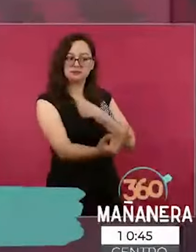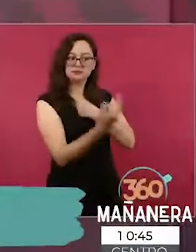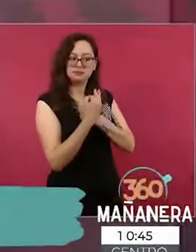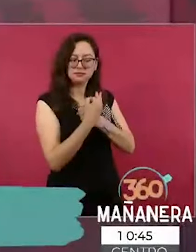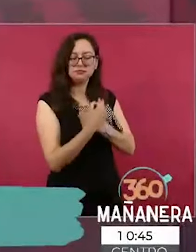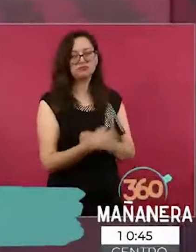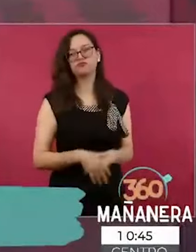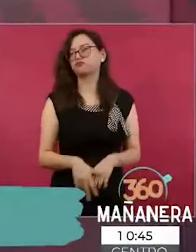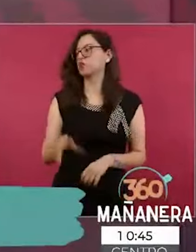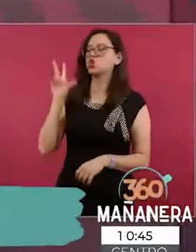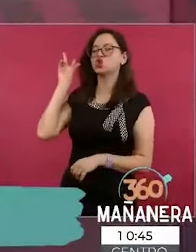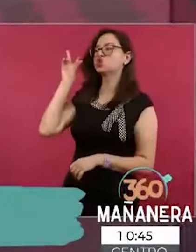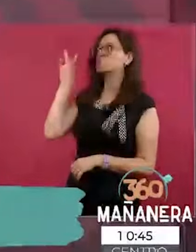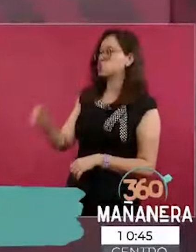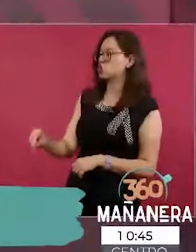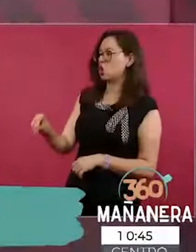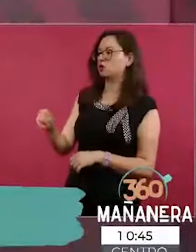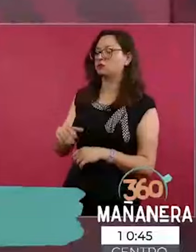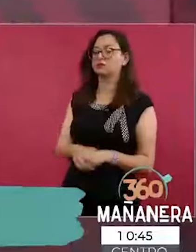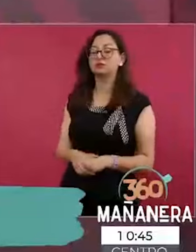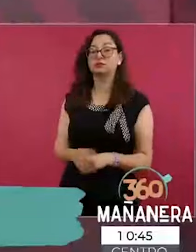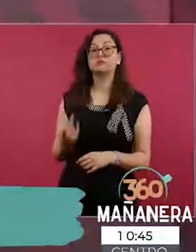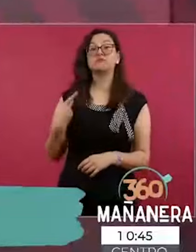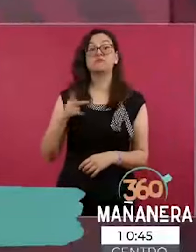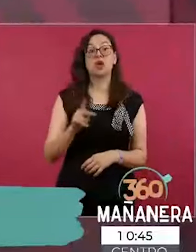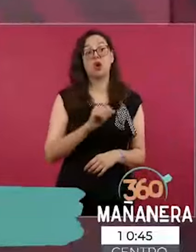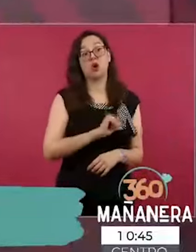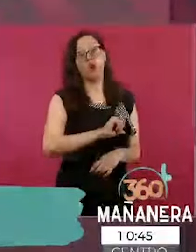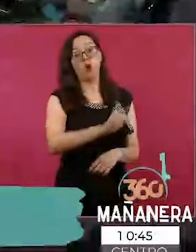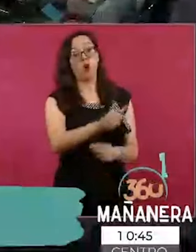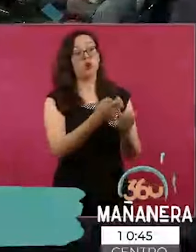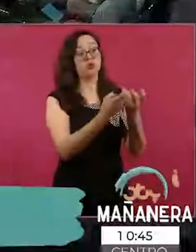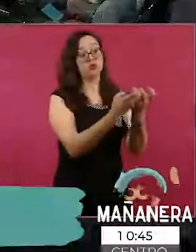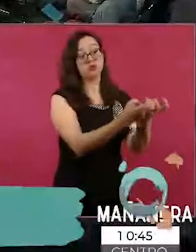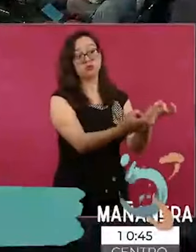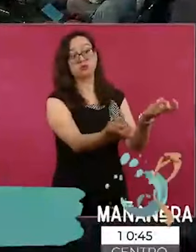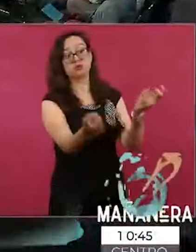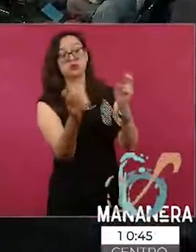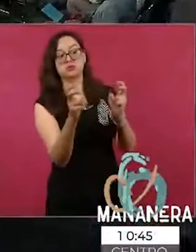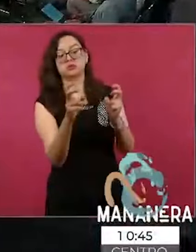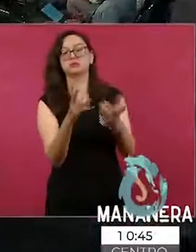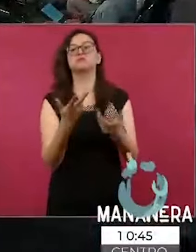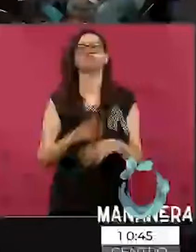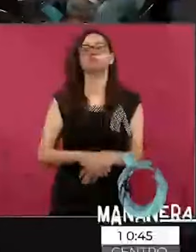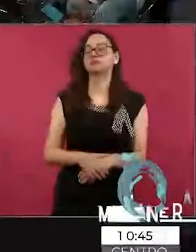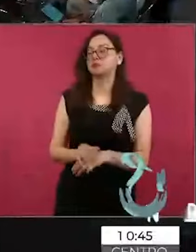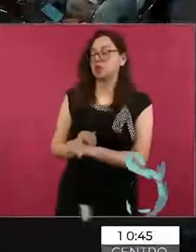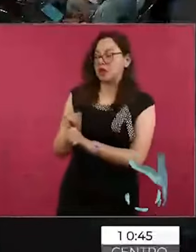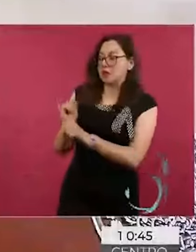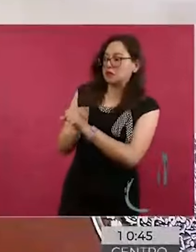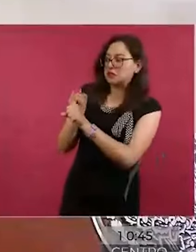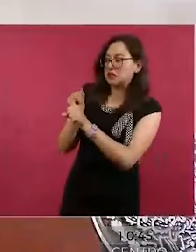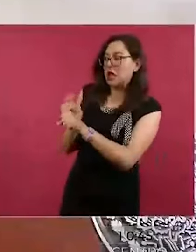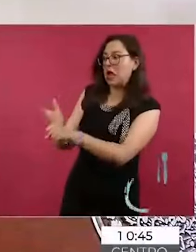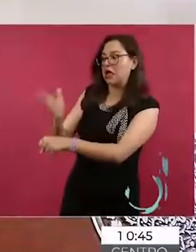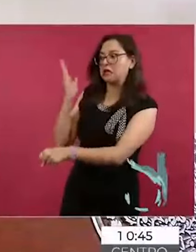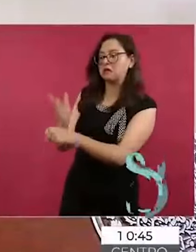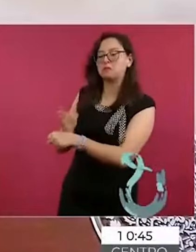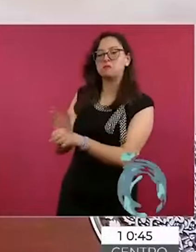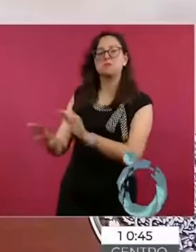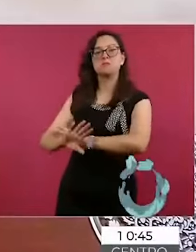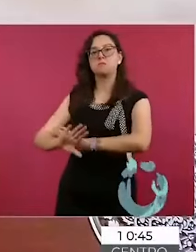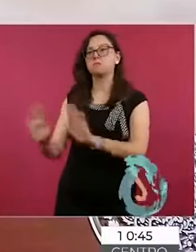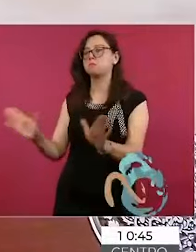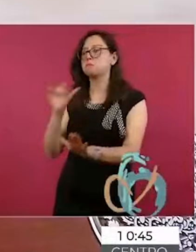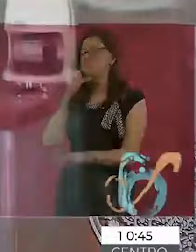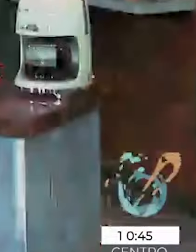incluido José Ramón Cosío votaron en contra de que se investigara y se castigara a los